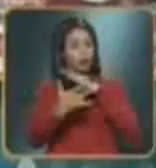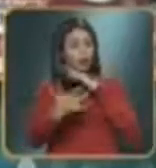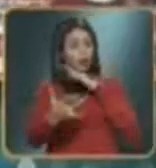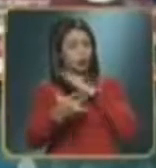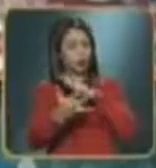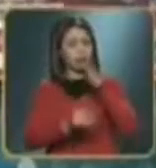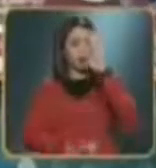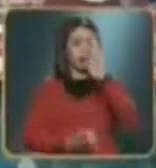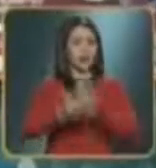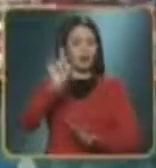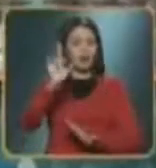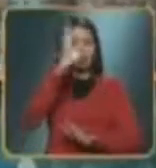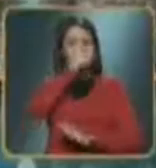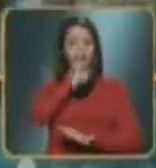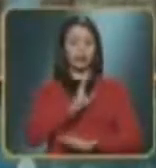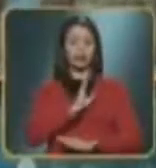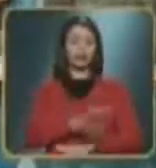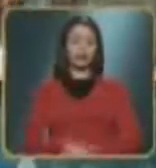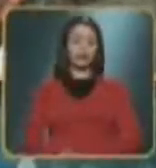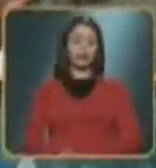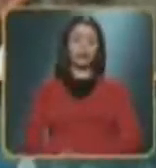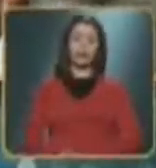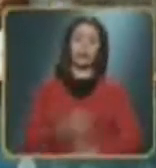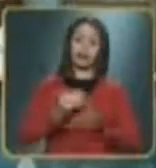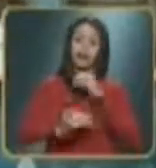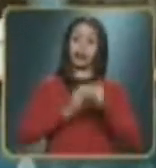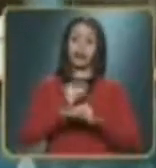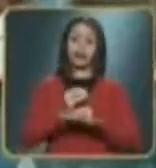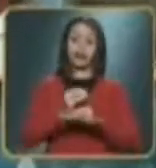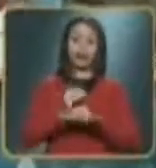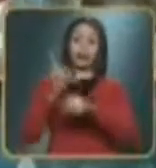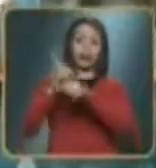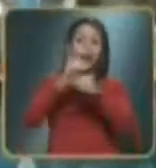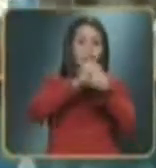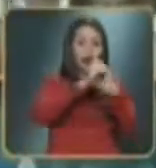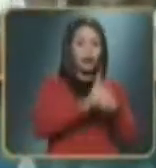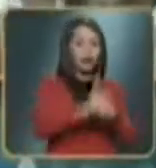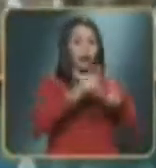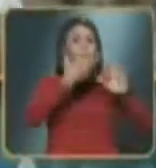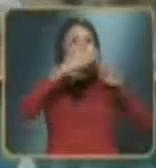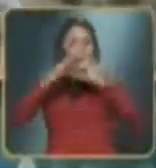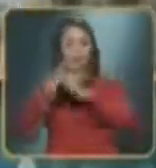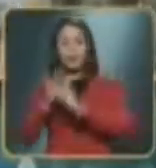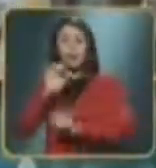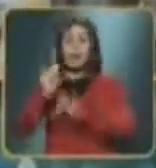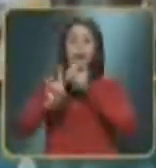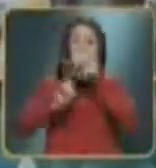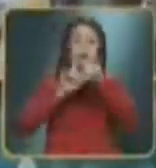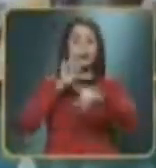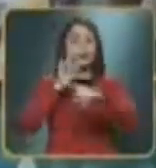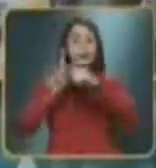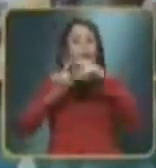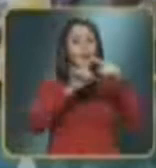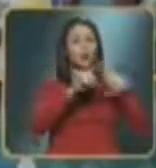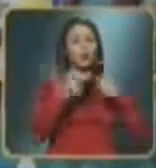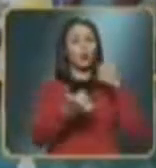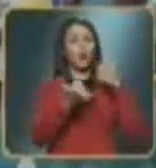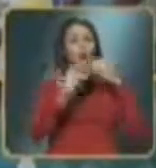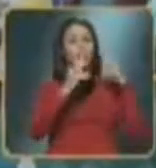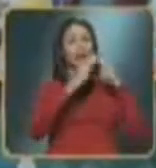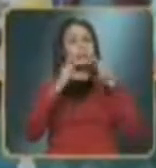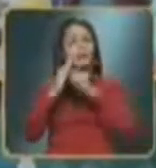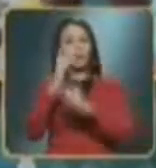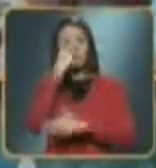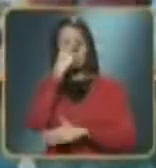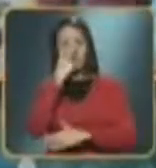tecnológicas desarrolladas por Brasil hacen un censo de su comunidad y diagnostican cuáles son los hogares